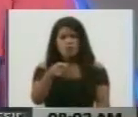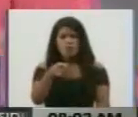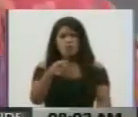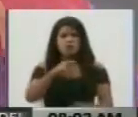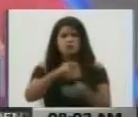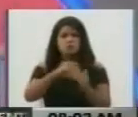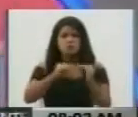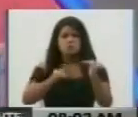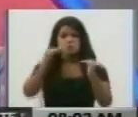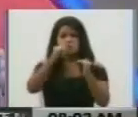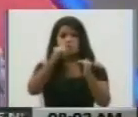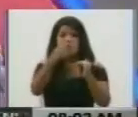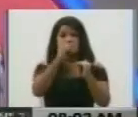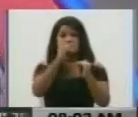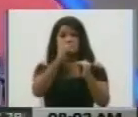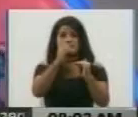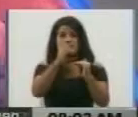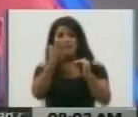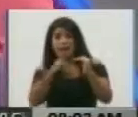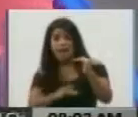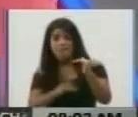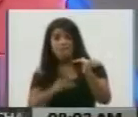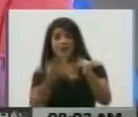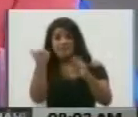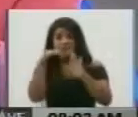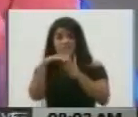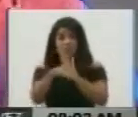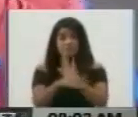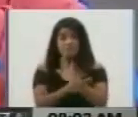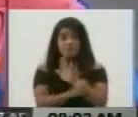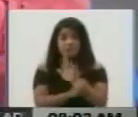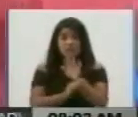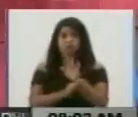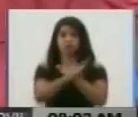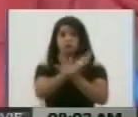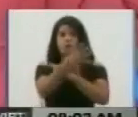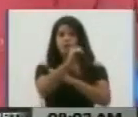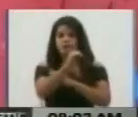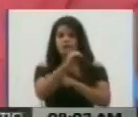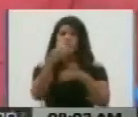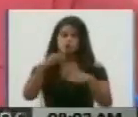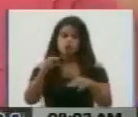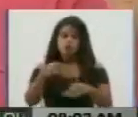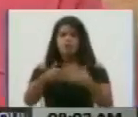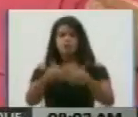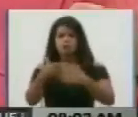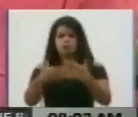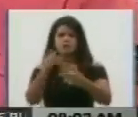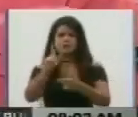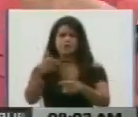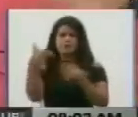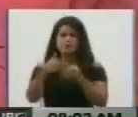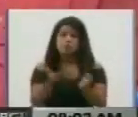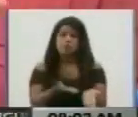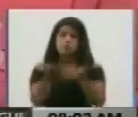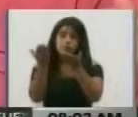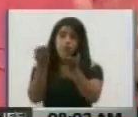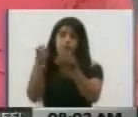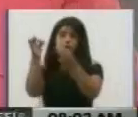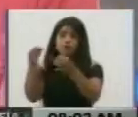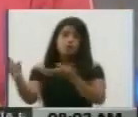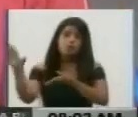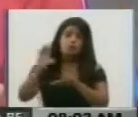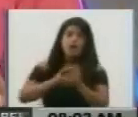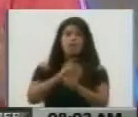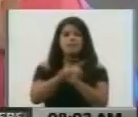40, llegó a estar en 20. ¿Mm? Eso pasa tiempo mientras se cotiza y se hace efectivo, pero